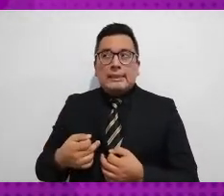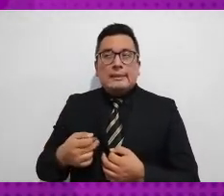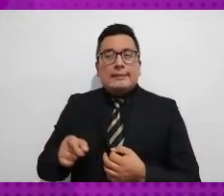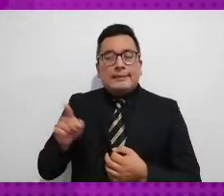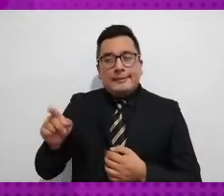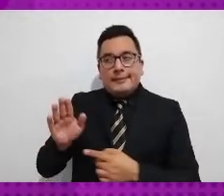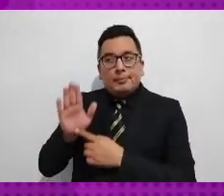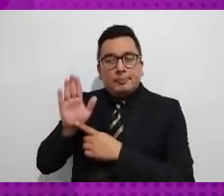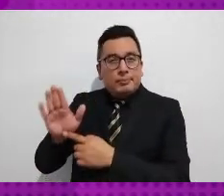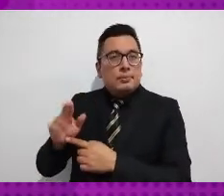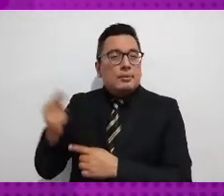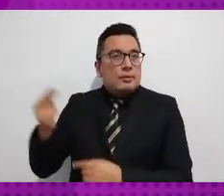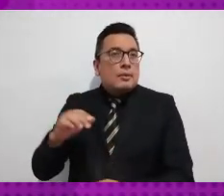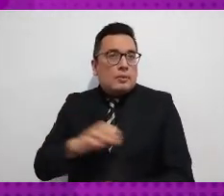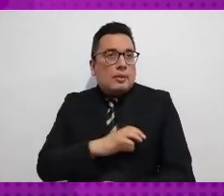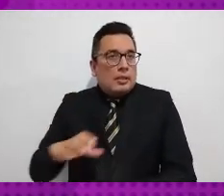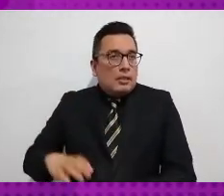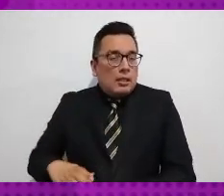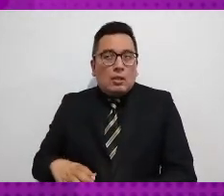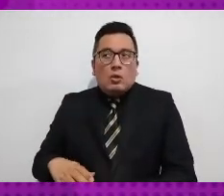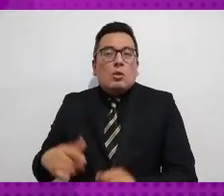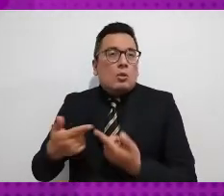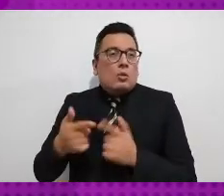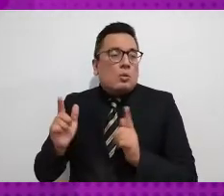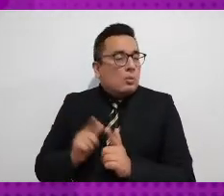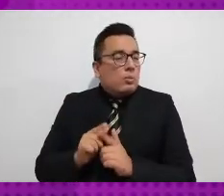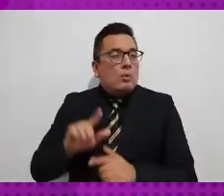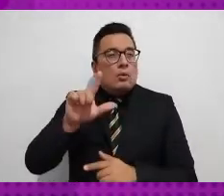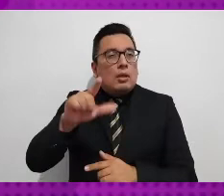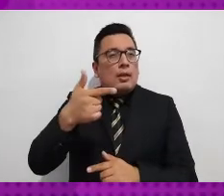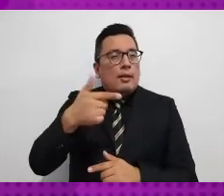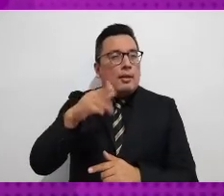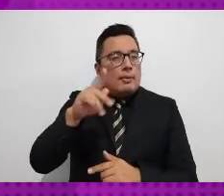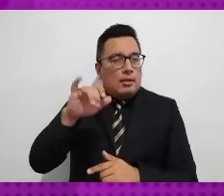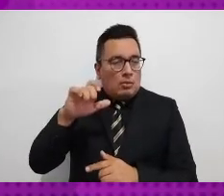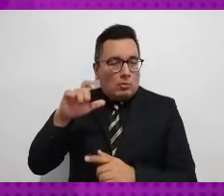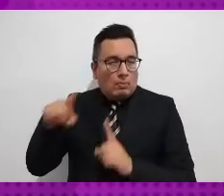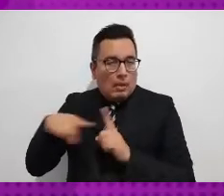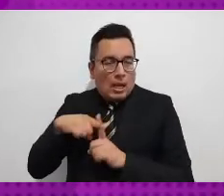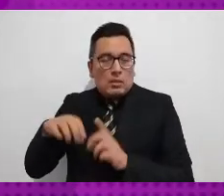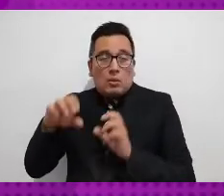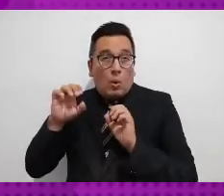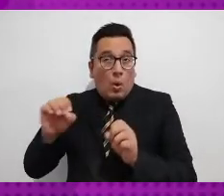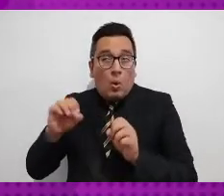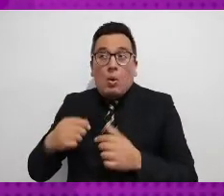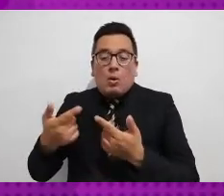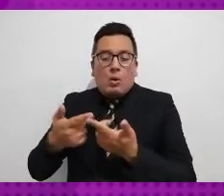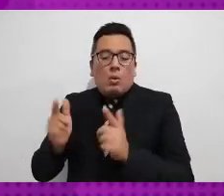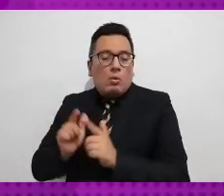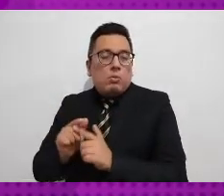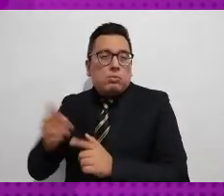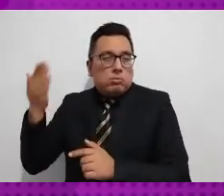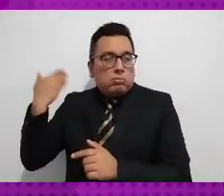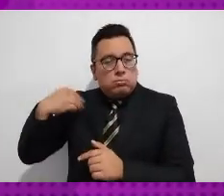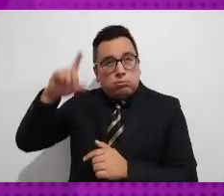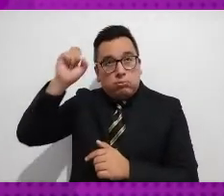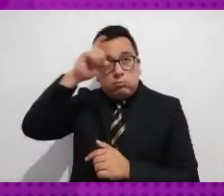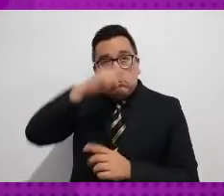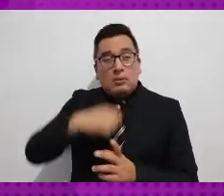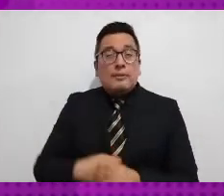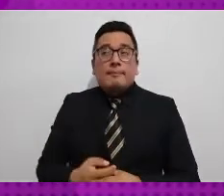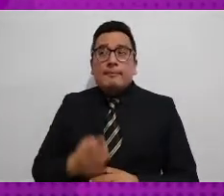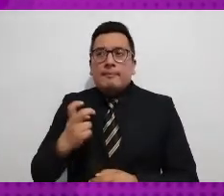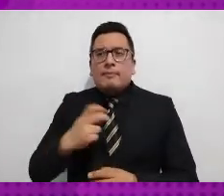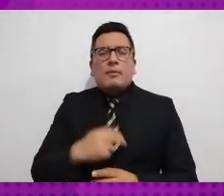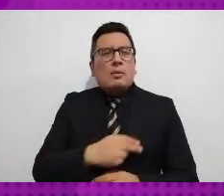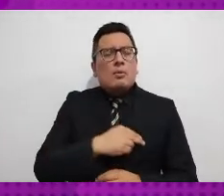a postular personas de la diversidad y de otros grupos vulnerables. En ese sentido, hemos tenido algunas invitaciones por parte